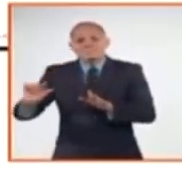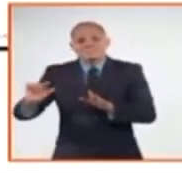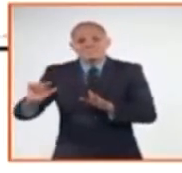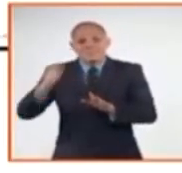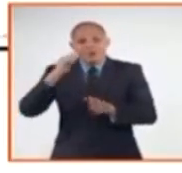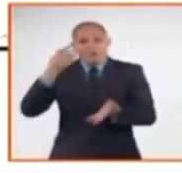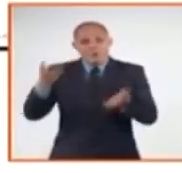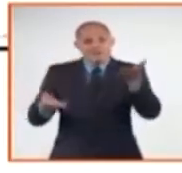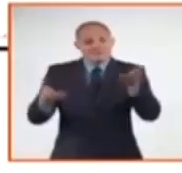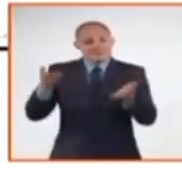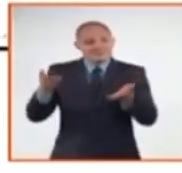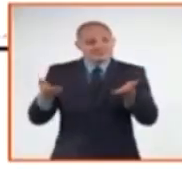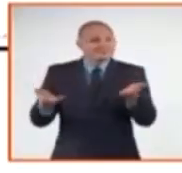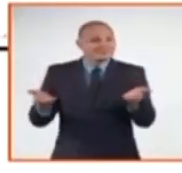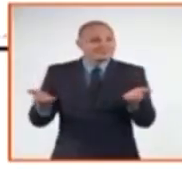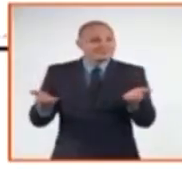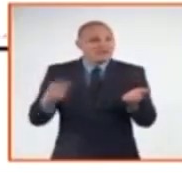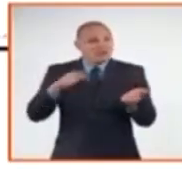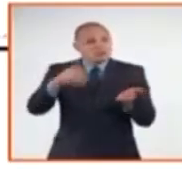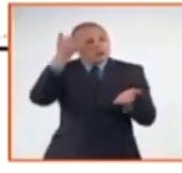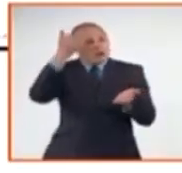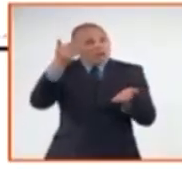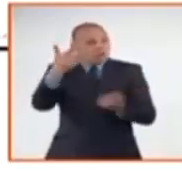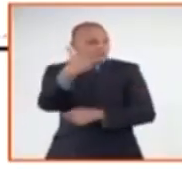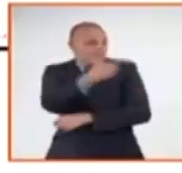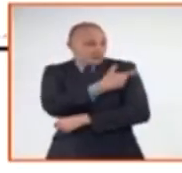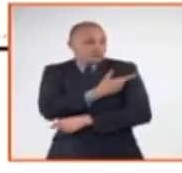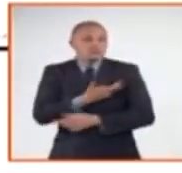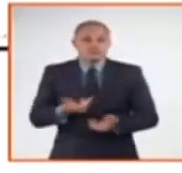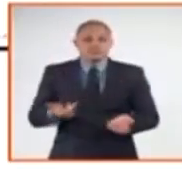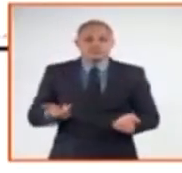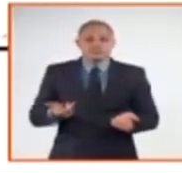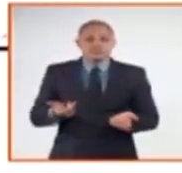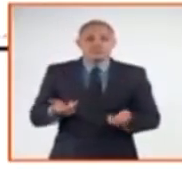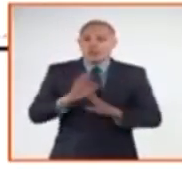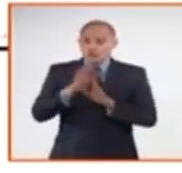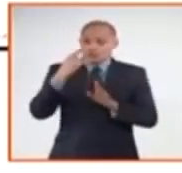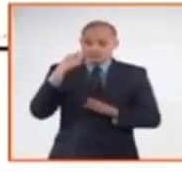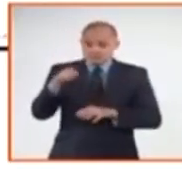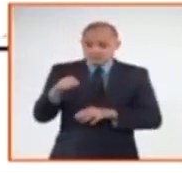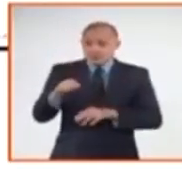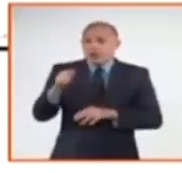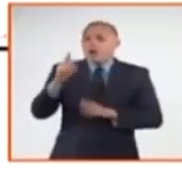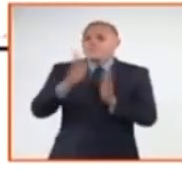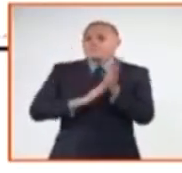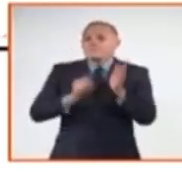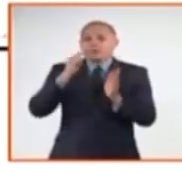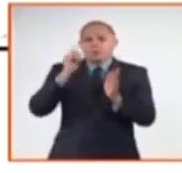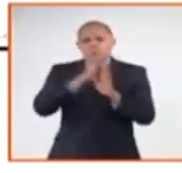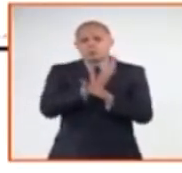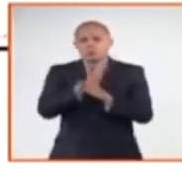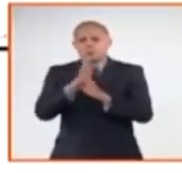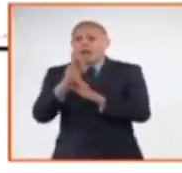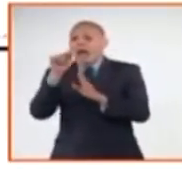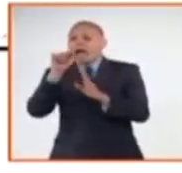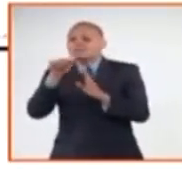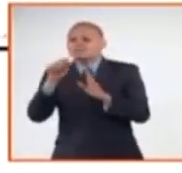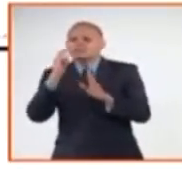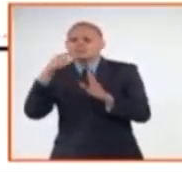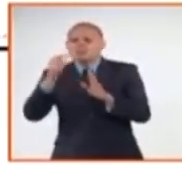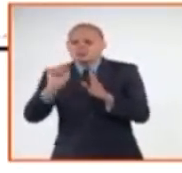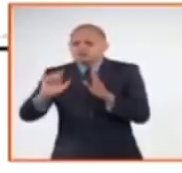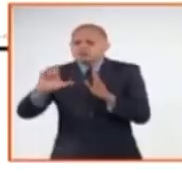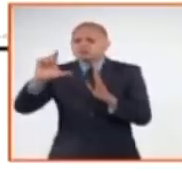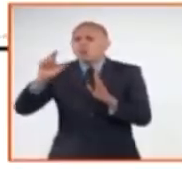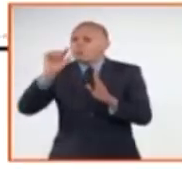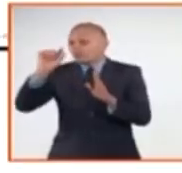y llega incluso a pesar de que con el mes de julio con la llegada de la cepa adicta se incrementa un